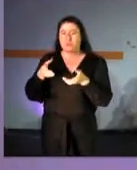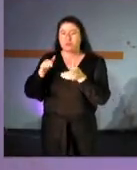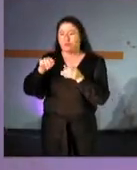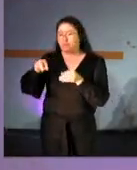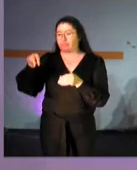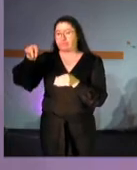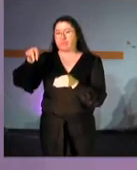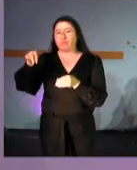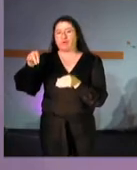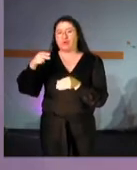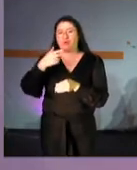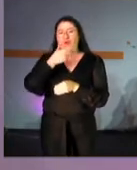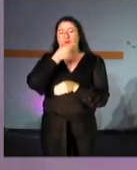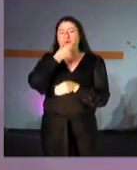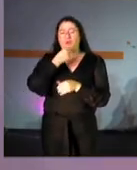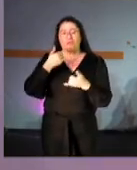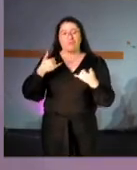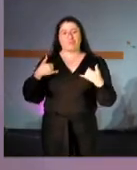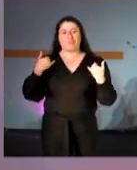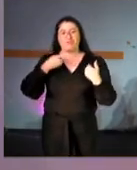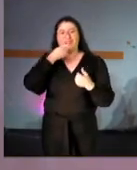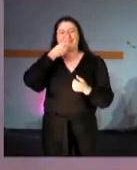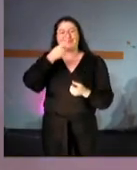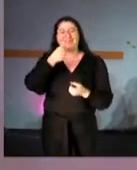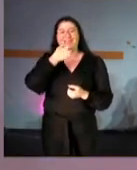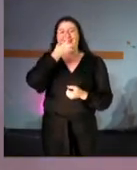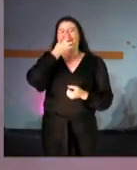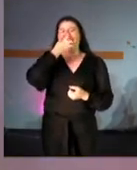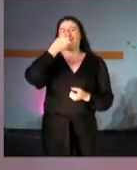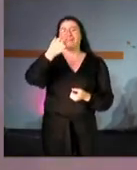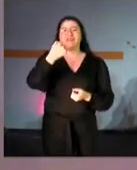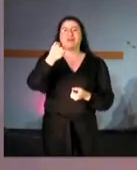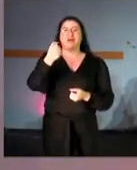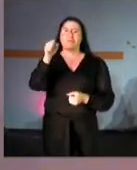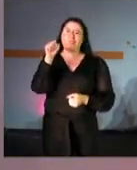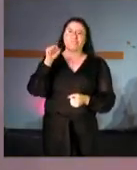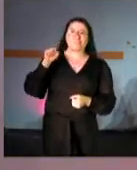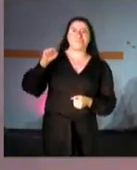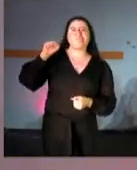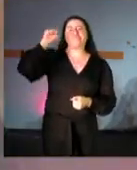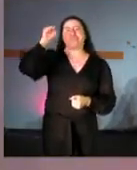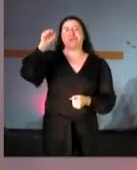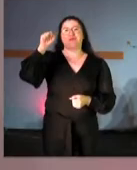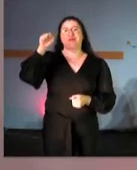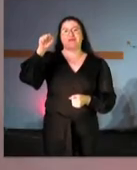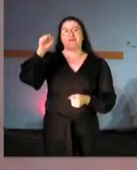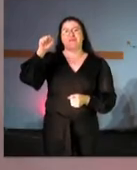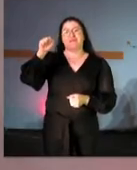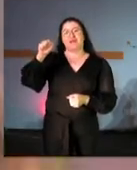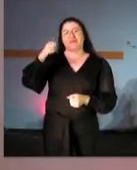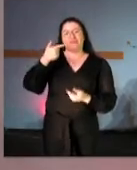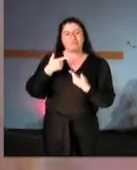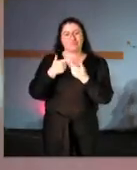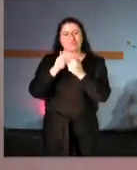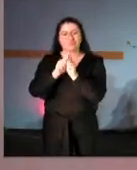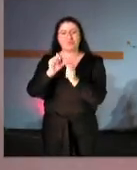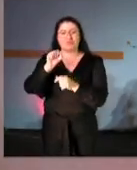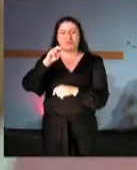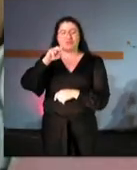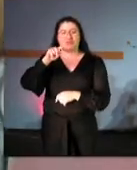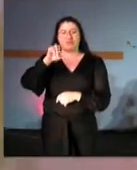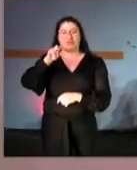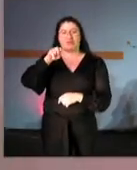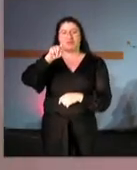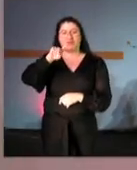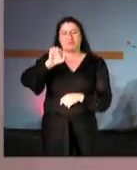un muchacho grita: ¡Viva el Frente Sandinista de Liberación Nacional! ¡Patria